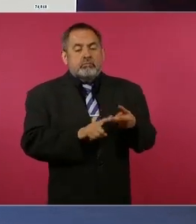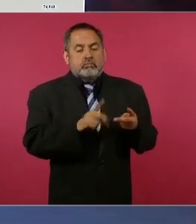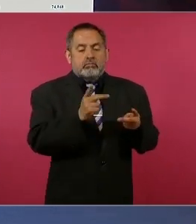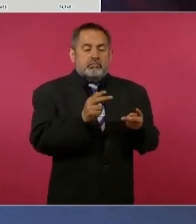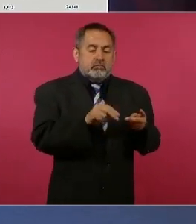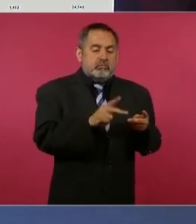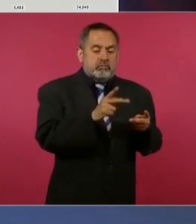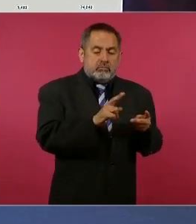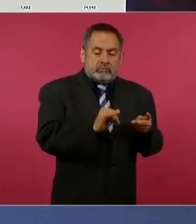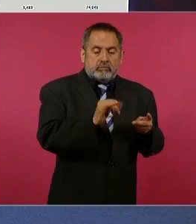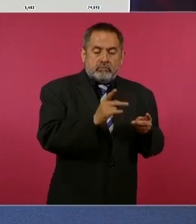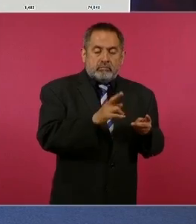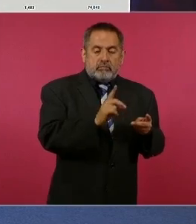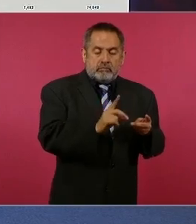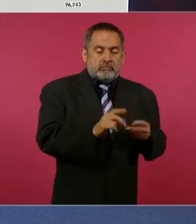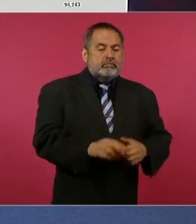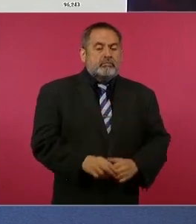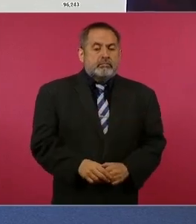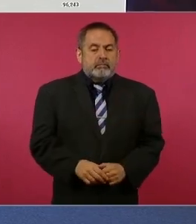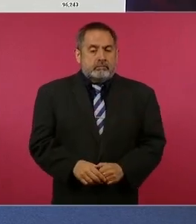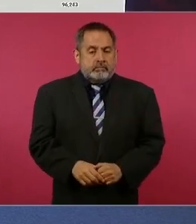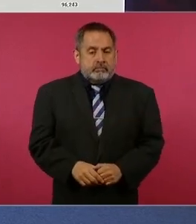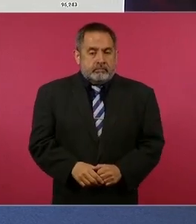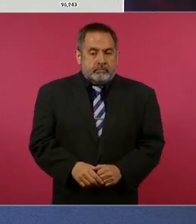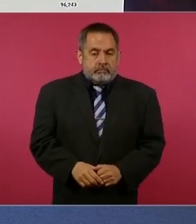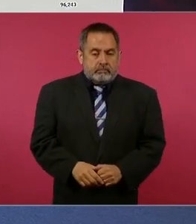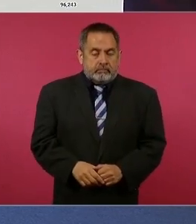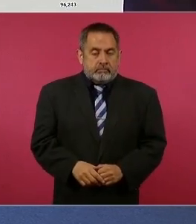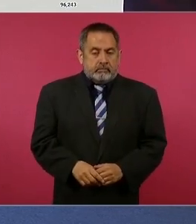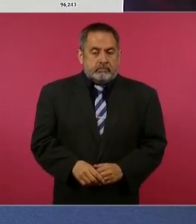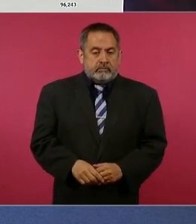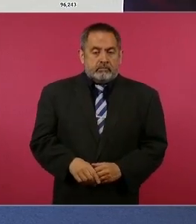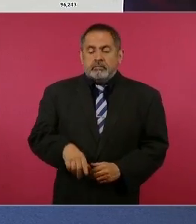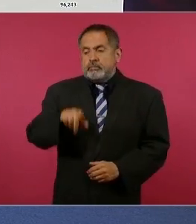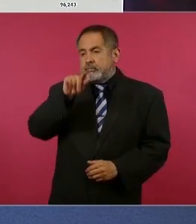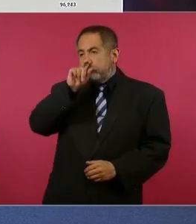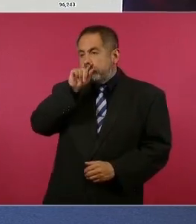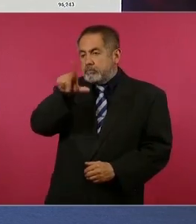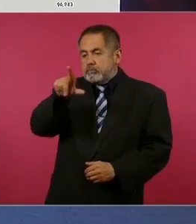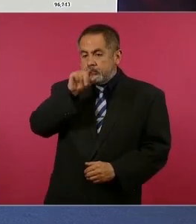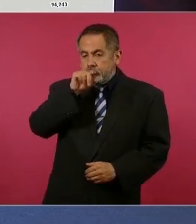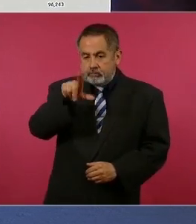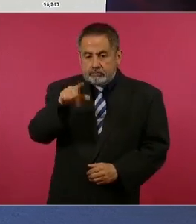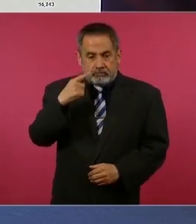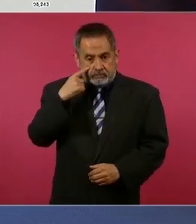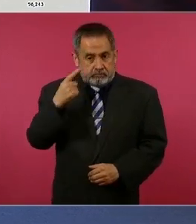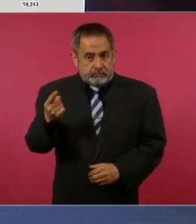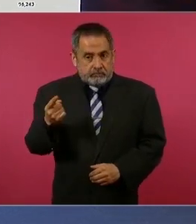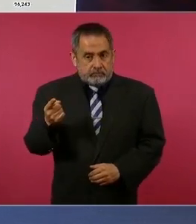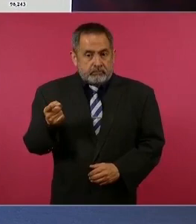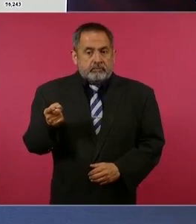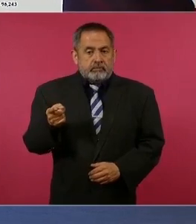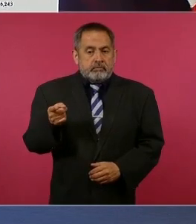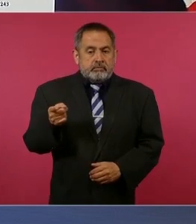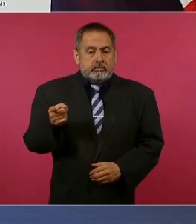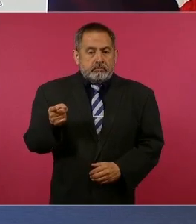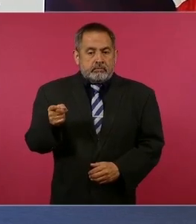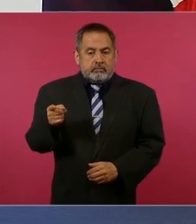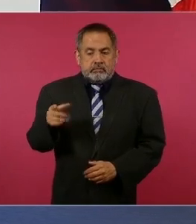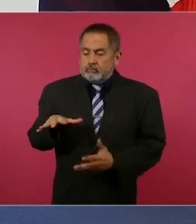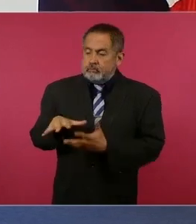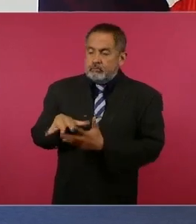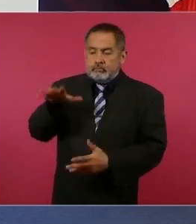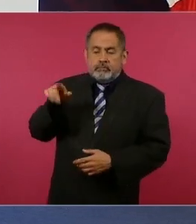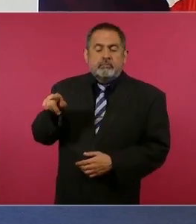PRI, PRD. Adelante. El caso de Jalisco, podemos ver la